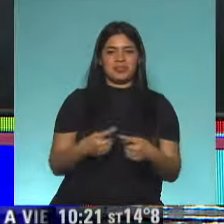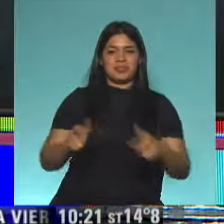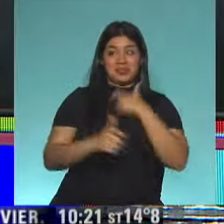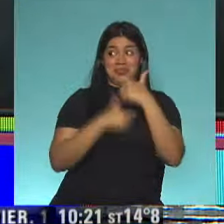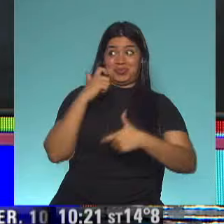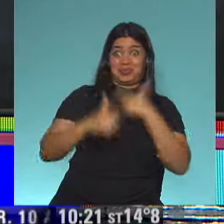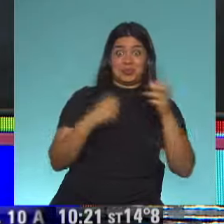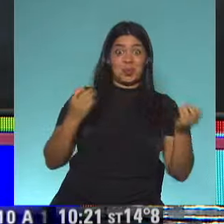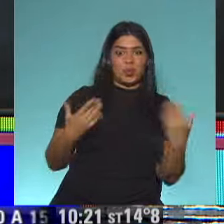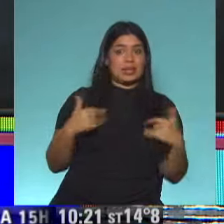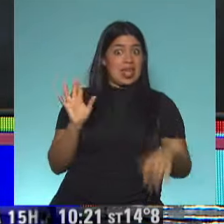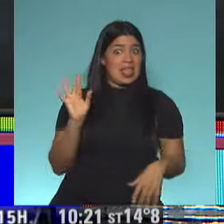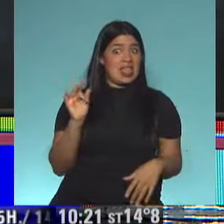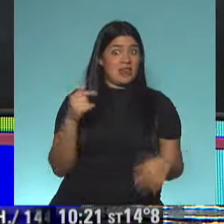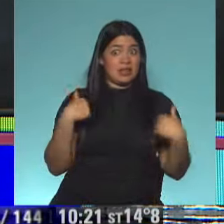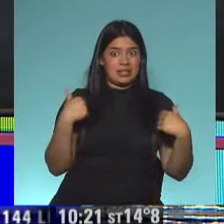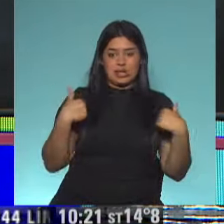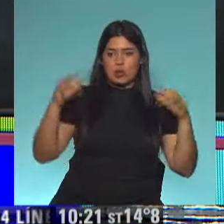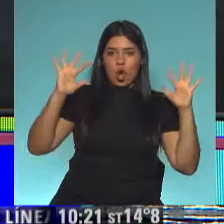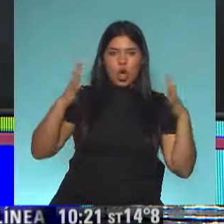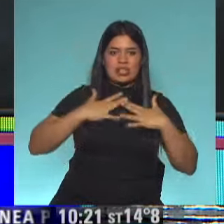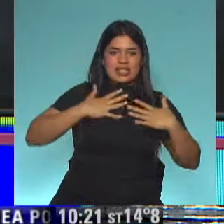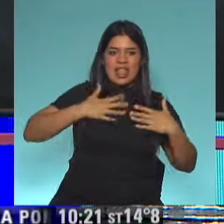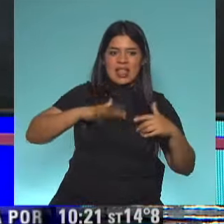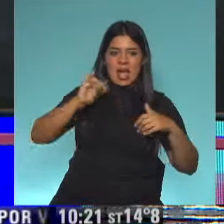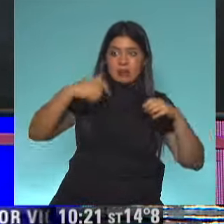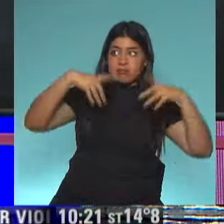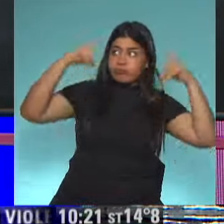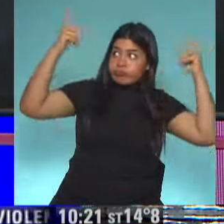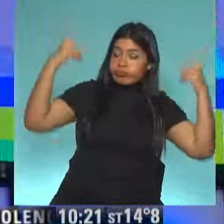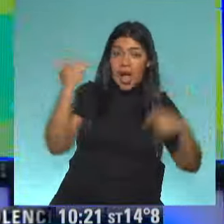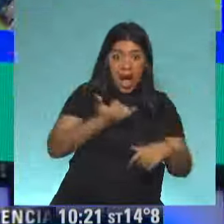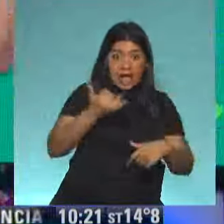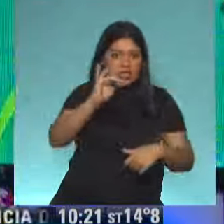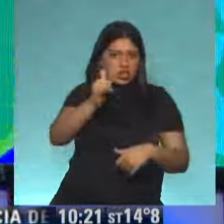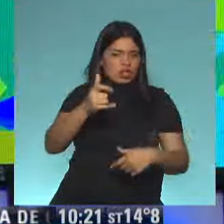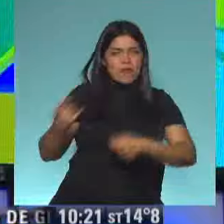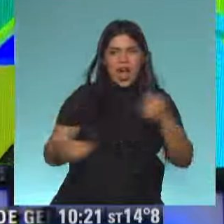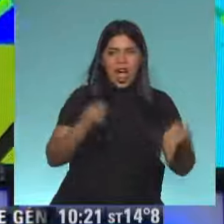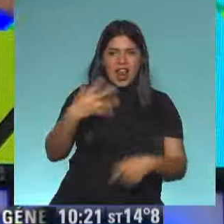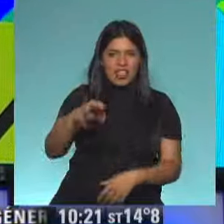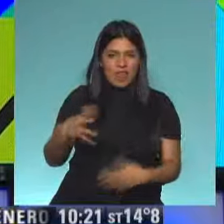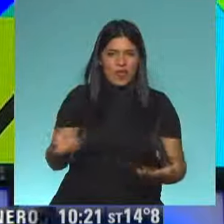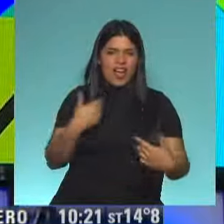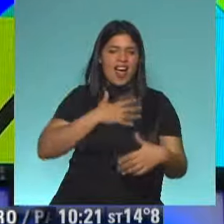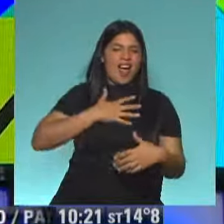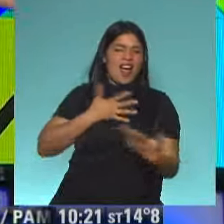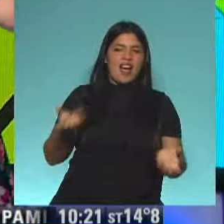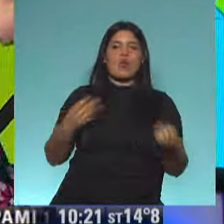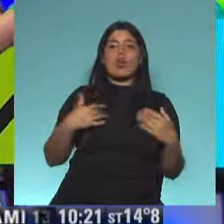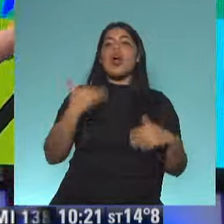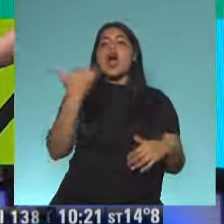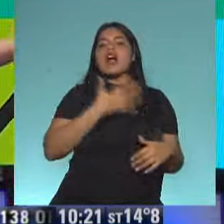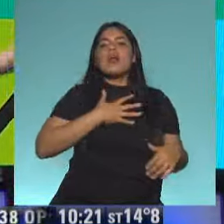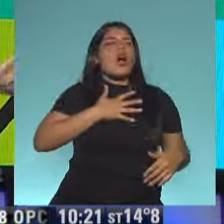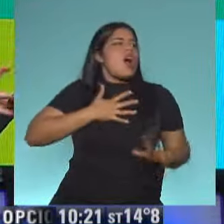Bueno. Es muy difícil estar quieto con esto. Bien. Bueno, entonces... tenemos. Además de que estamos así, como vestidos